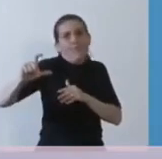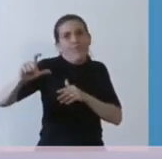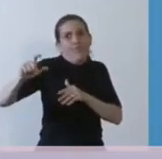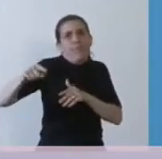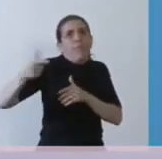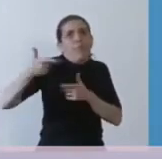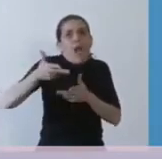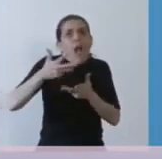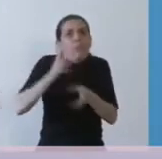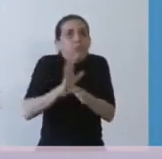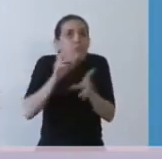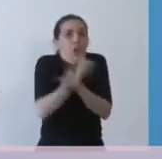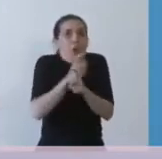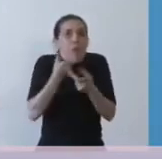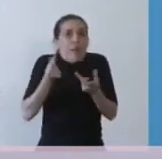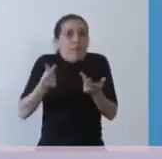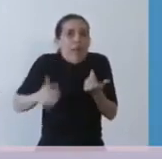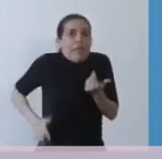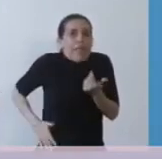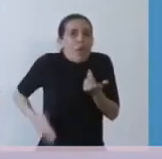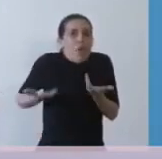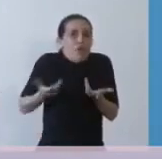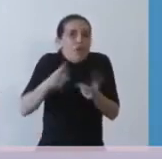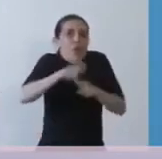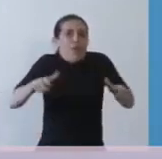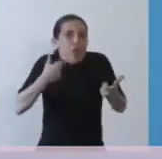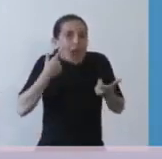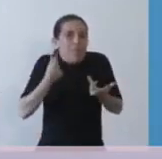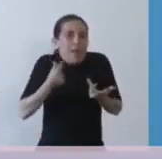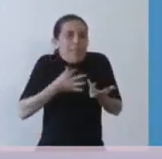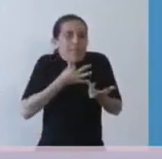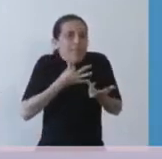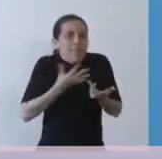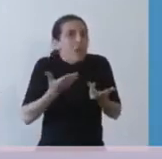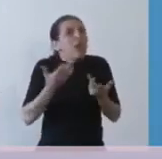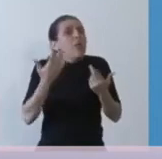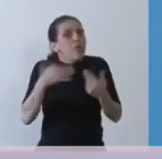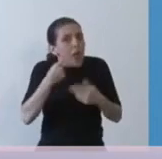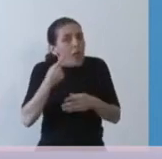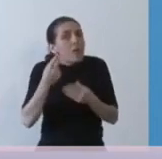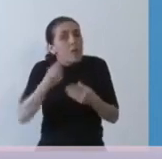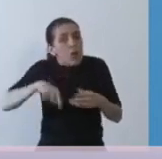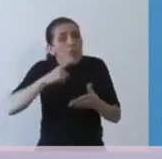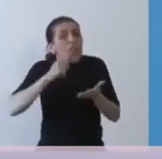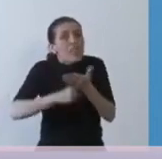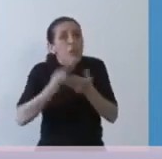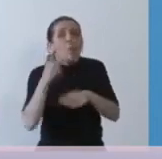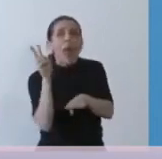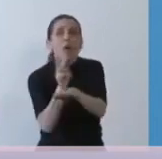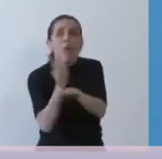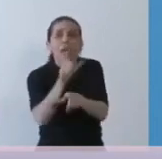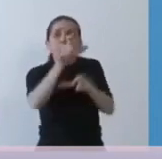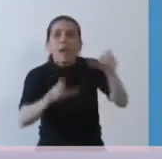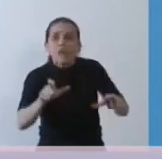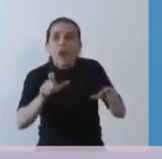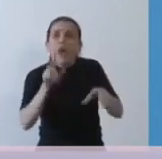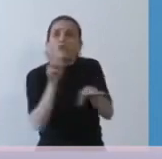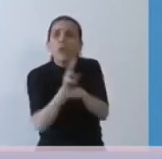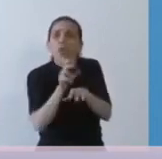de los argentinos y las argentinas son medidas destinadas a cuidar el bolsillo cuidar los ingresos